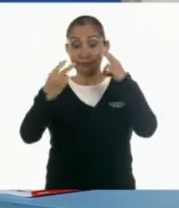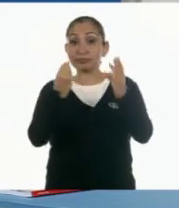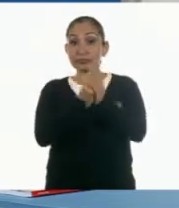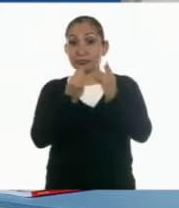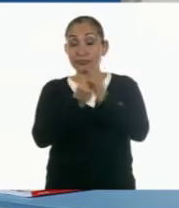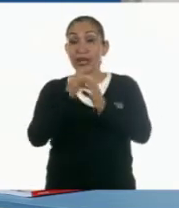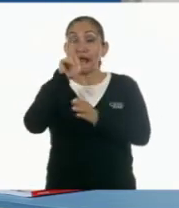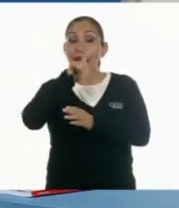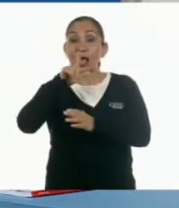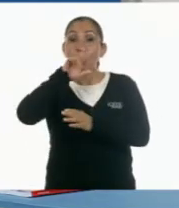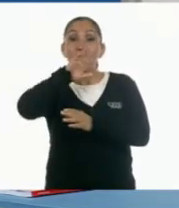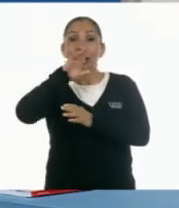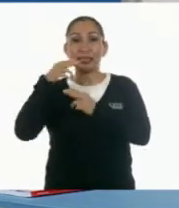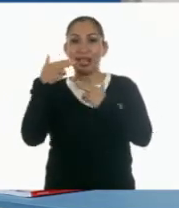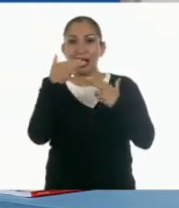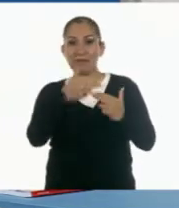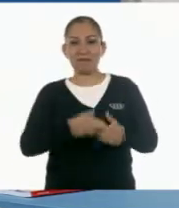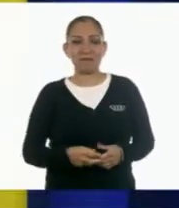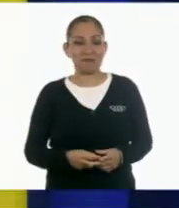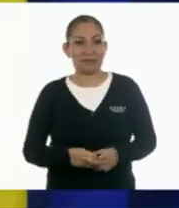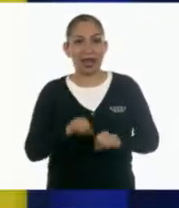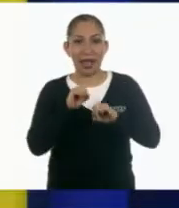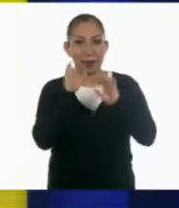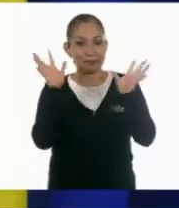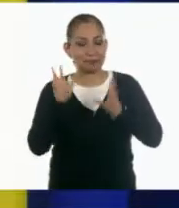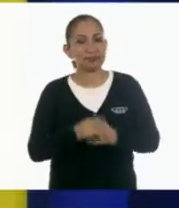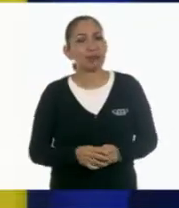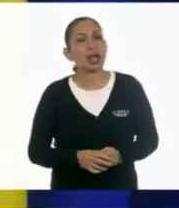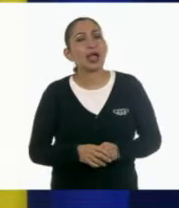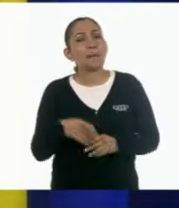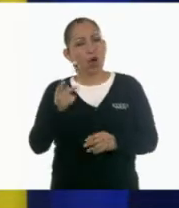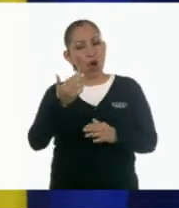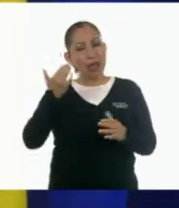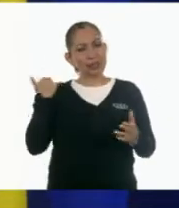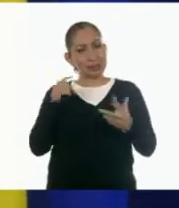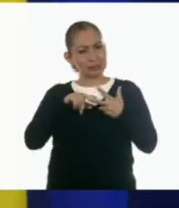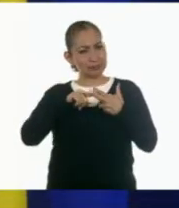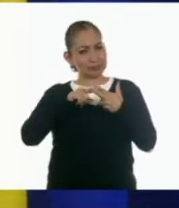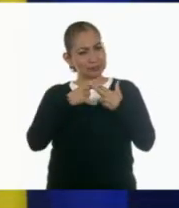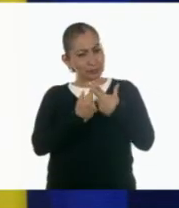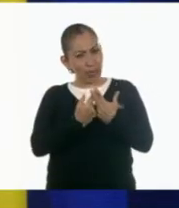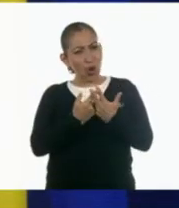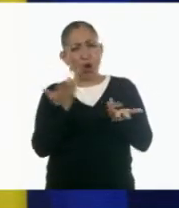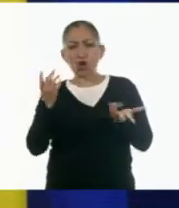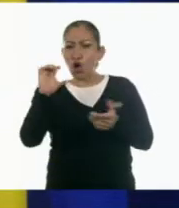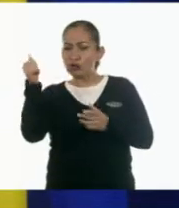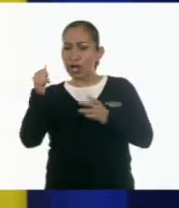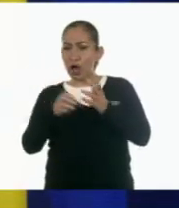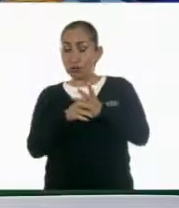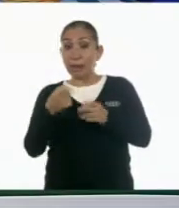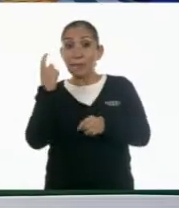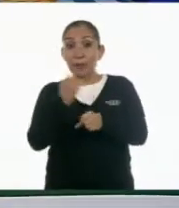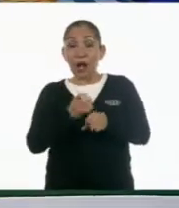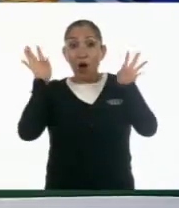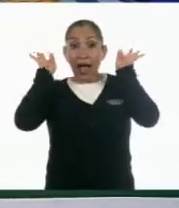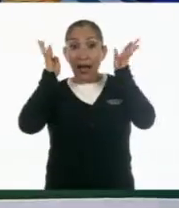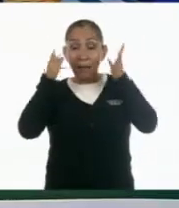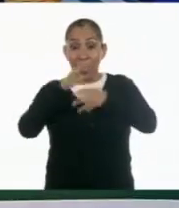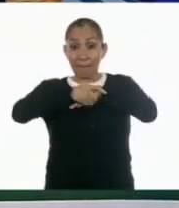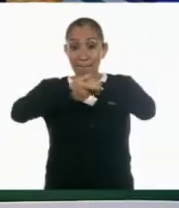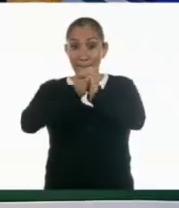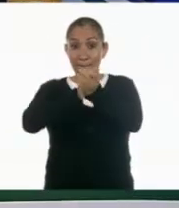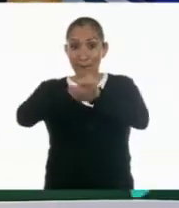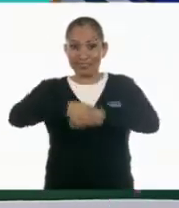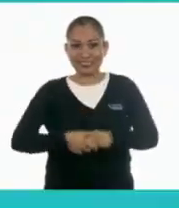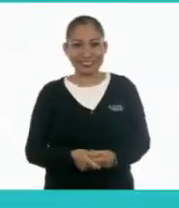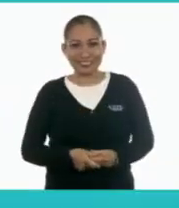clase de lengua materna. Así es. Pero antes de comenzar con cualquier cosa, vamos con ajo listo para lavar nuestras